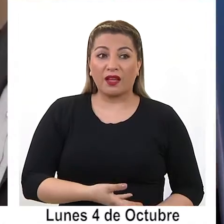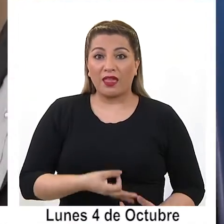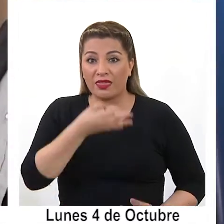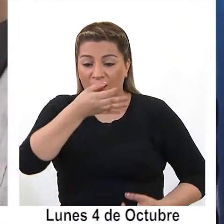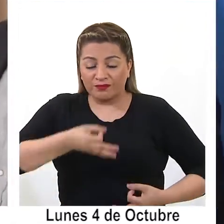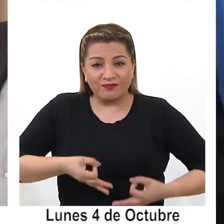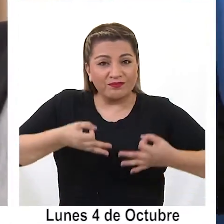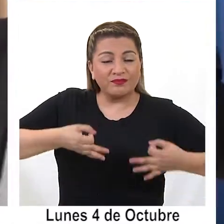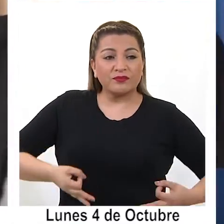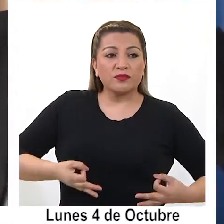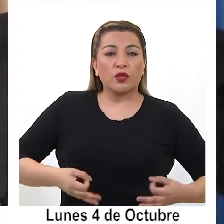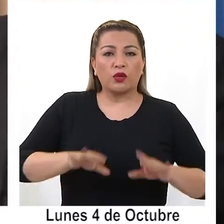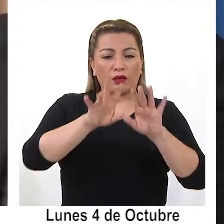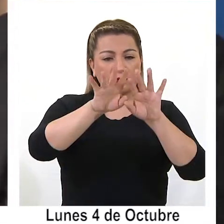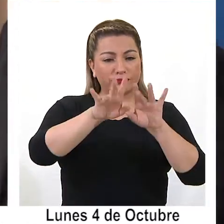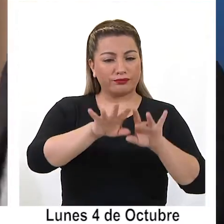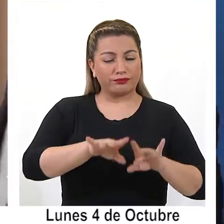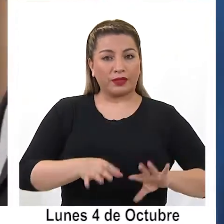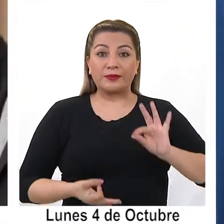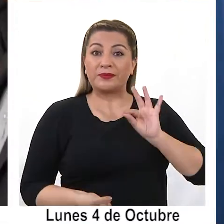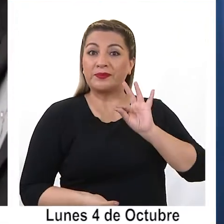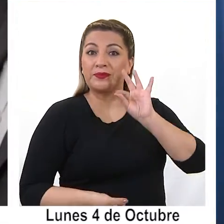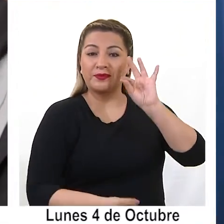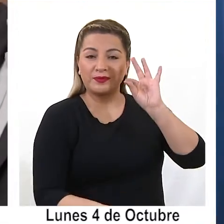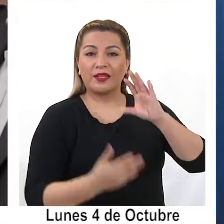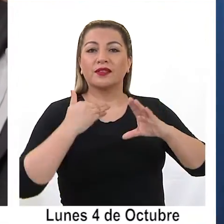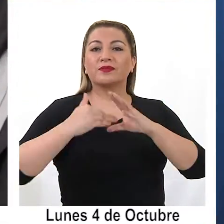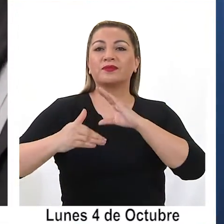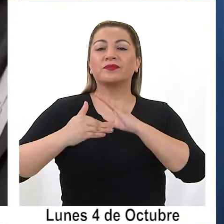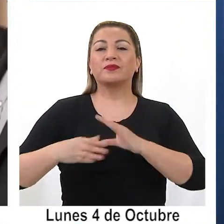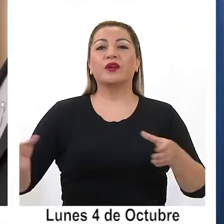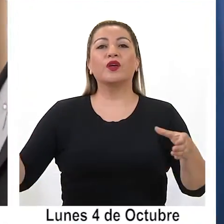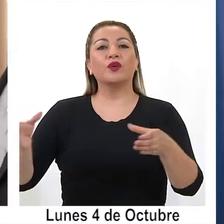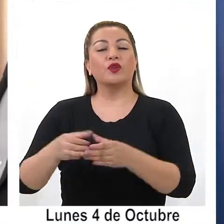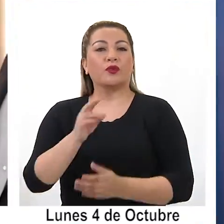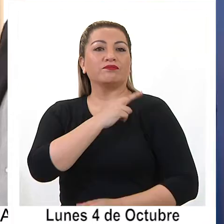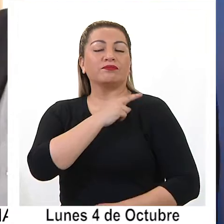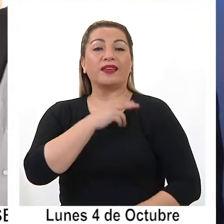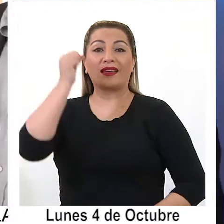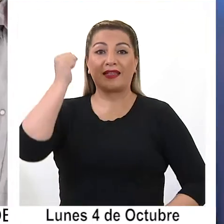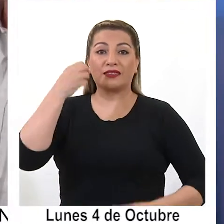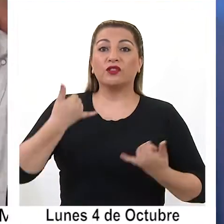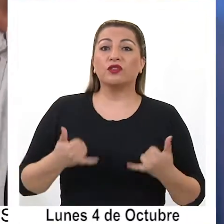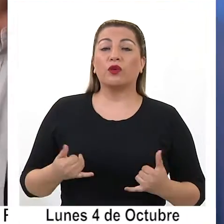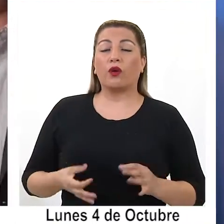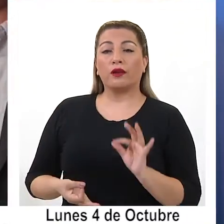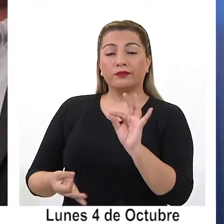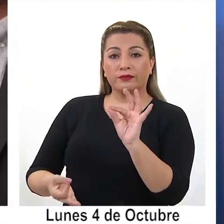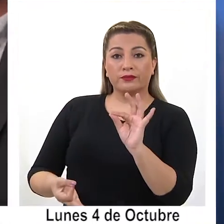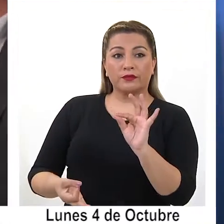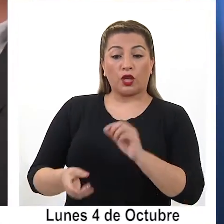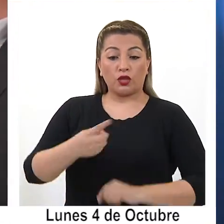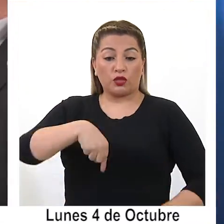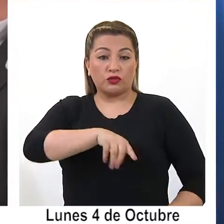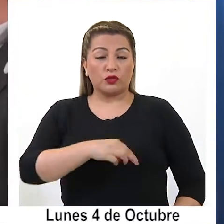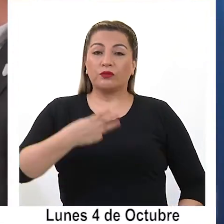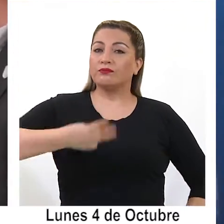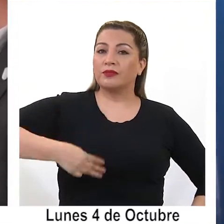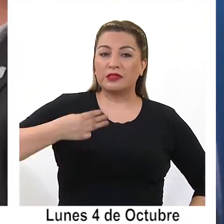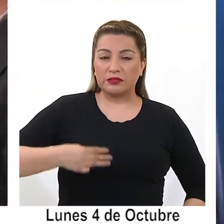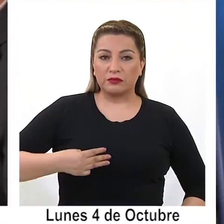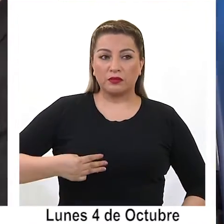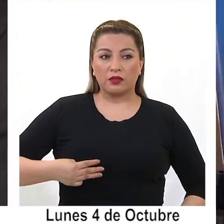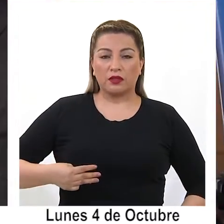aseguró a través de un oficio ordinario enviado a la Superintendencia de Casinos de Juegos que, como municipalidad,